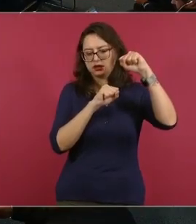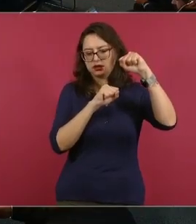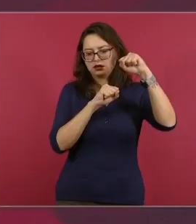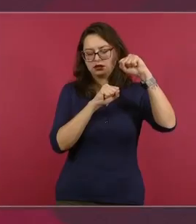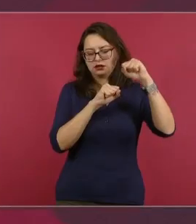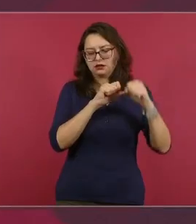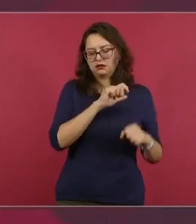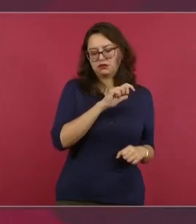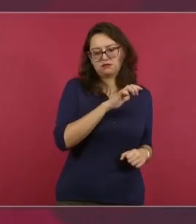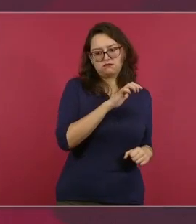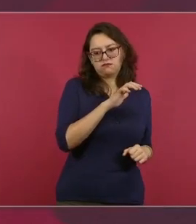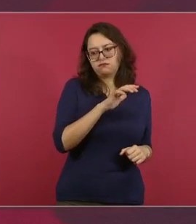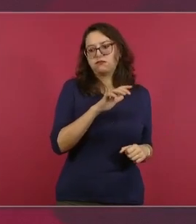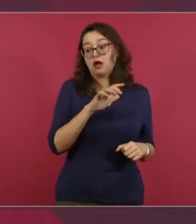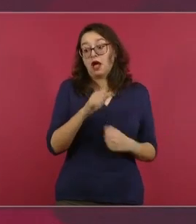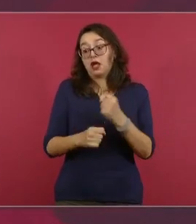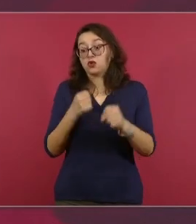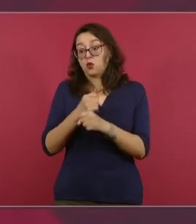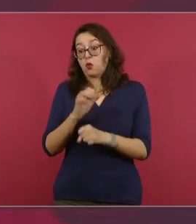desolado